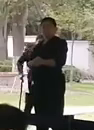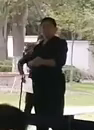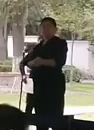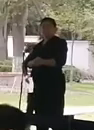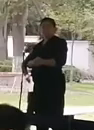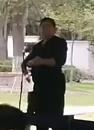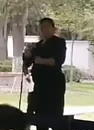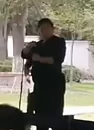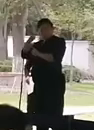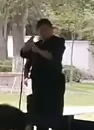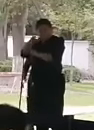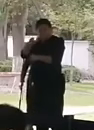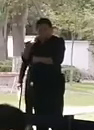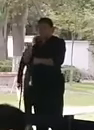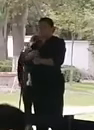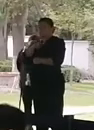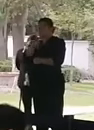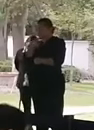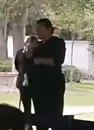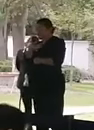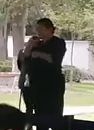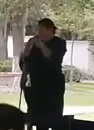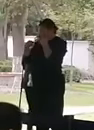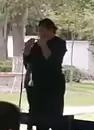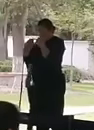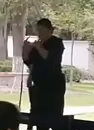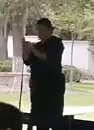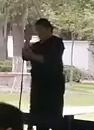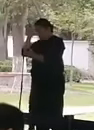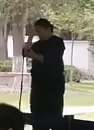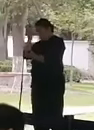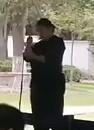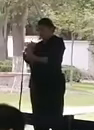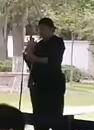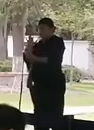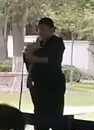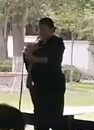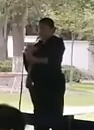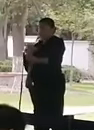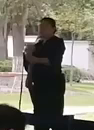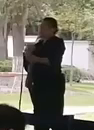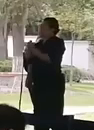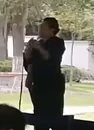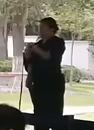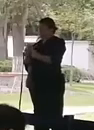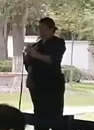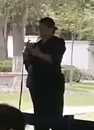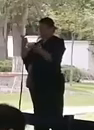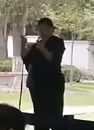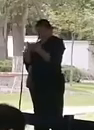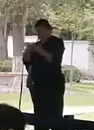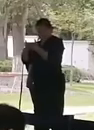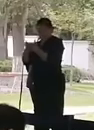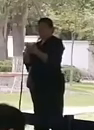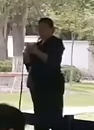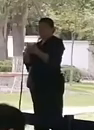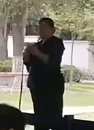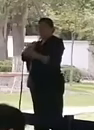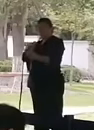hay o hablaron de algunos acuerdos que pudiera haber en donde se garanticen inversiones, que usted pueda hacer las